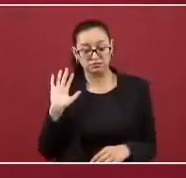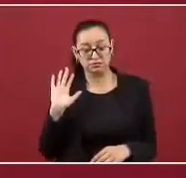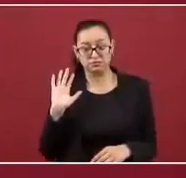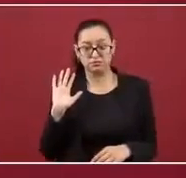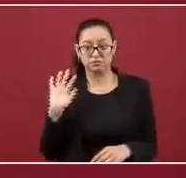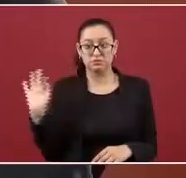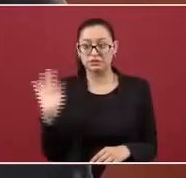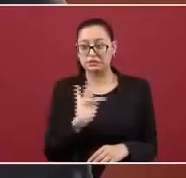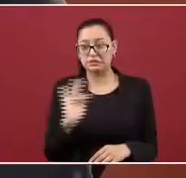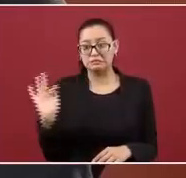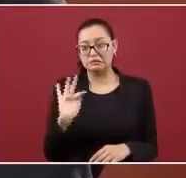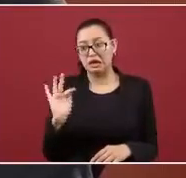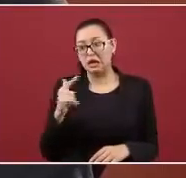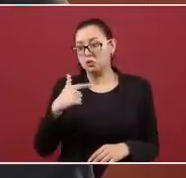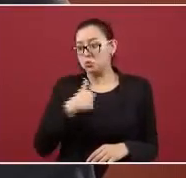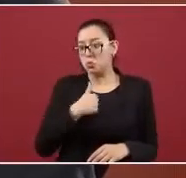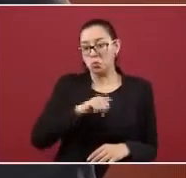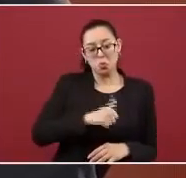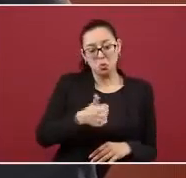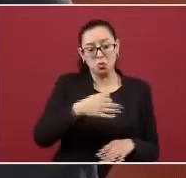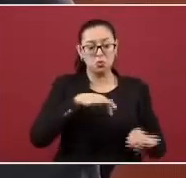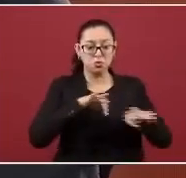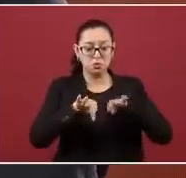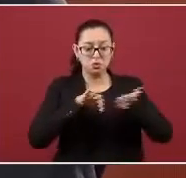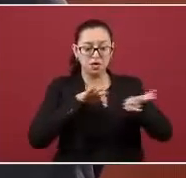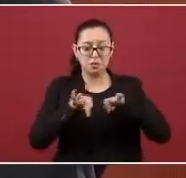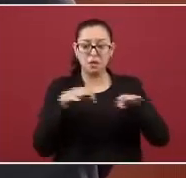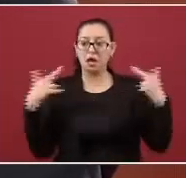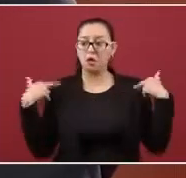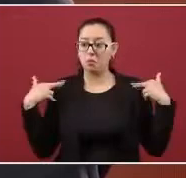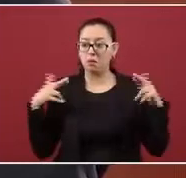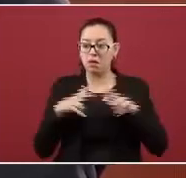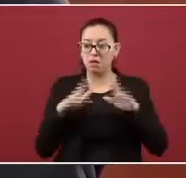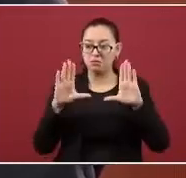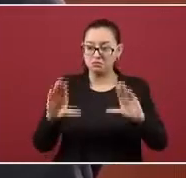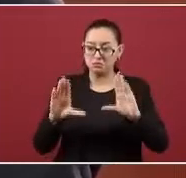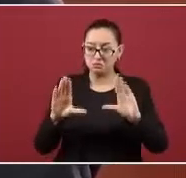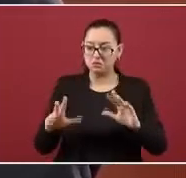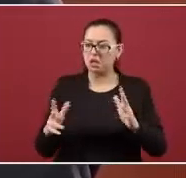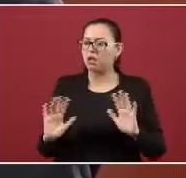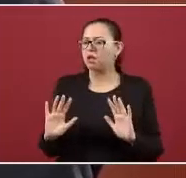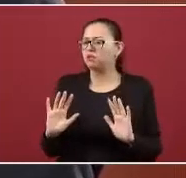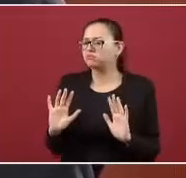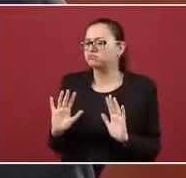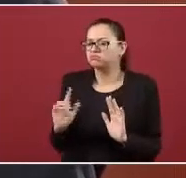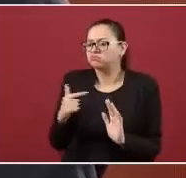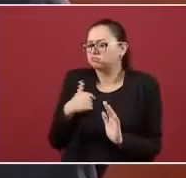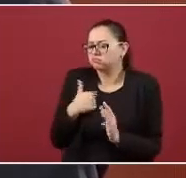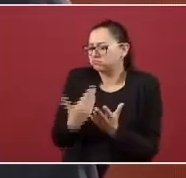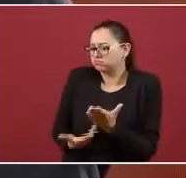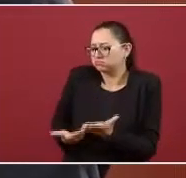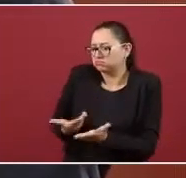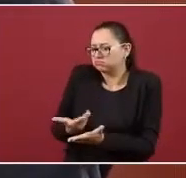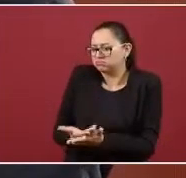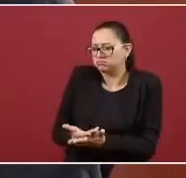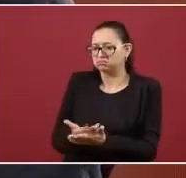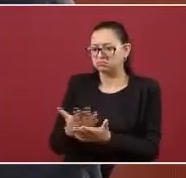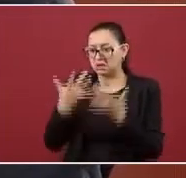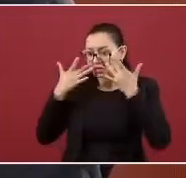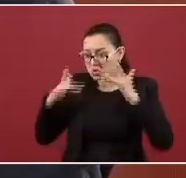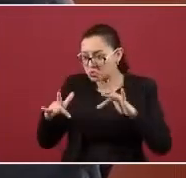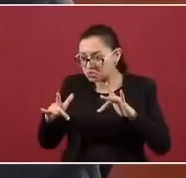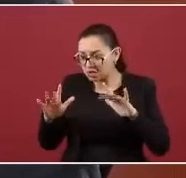dedicarse a otras cosas, a la academia, sí. Le digo, no, pero yo no te estoy planteando lo de la